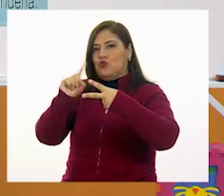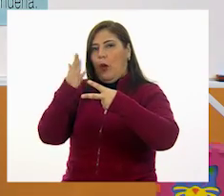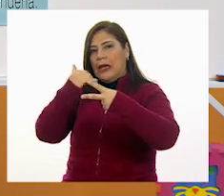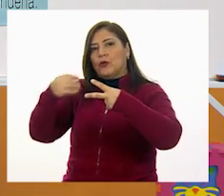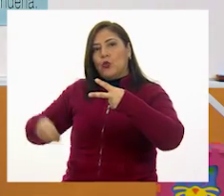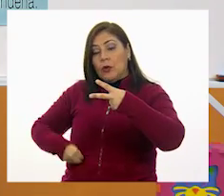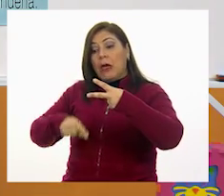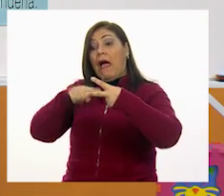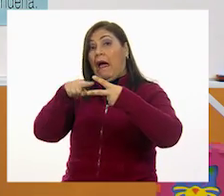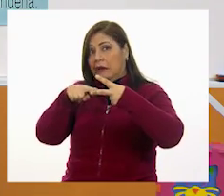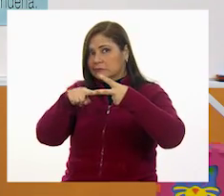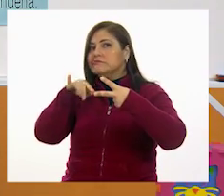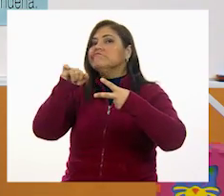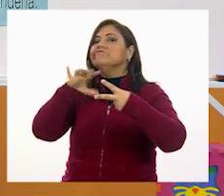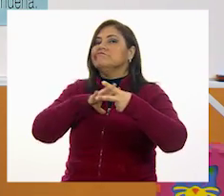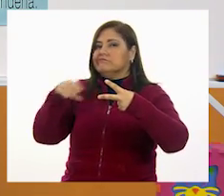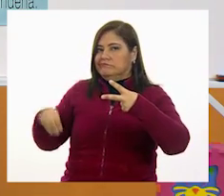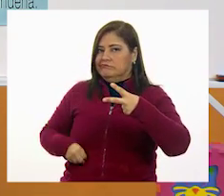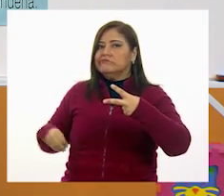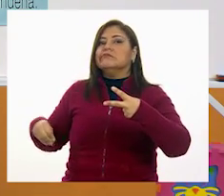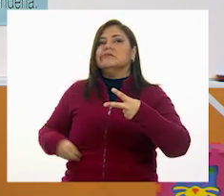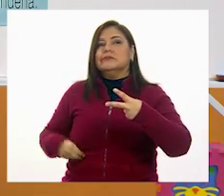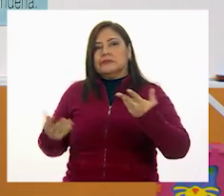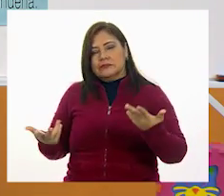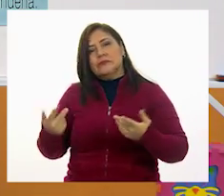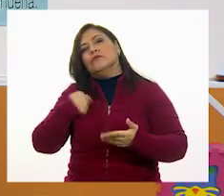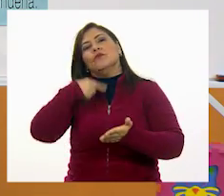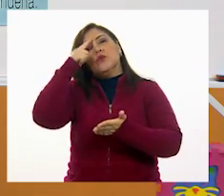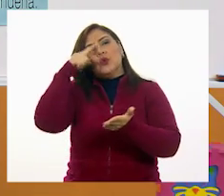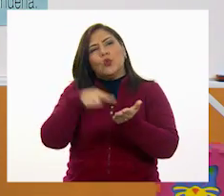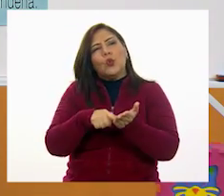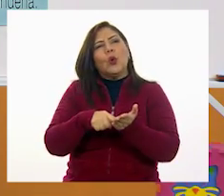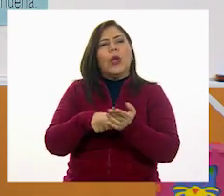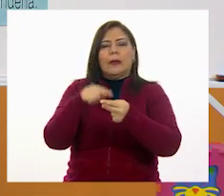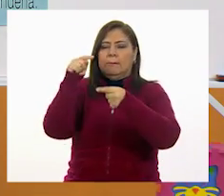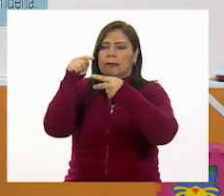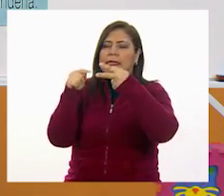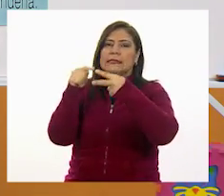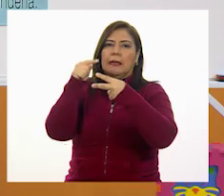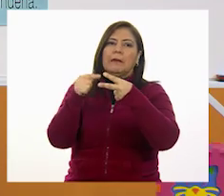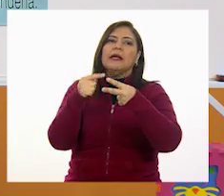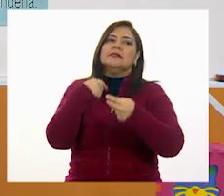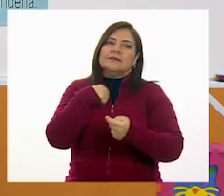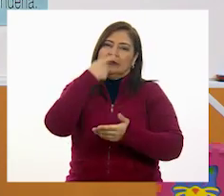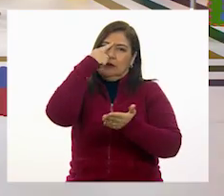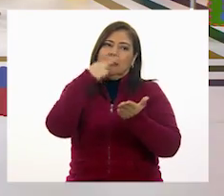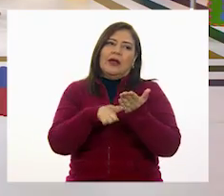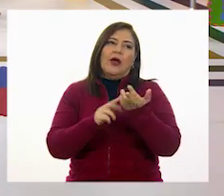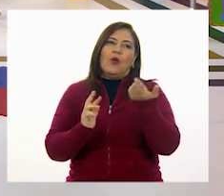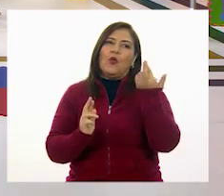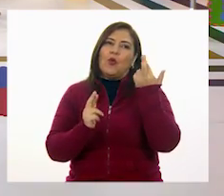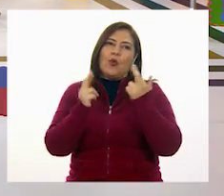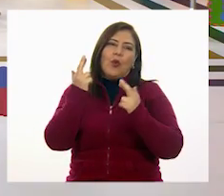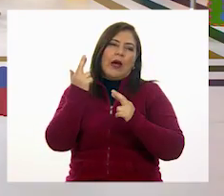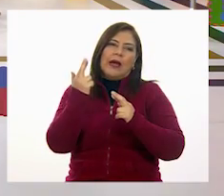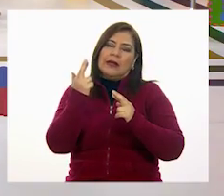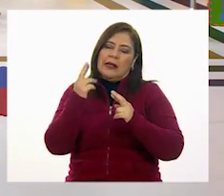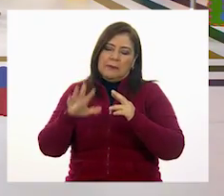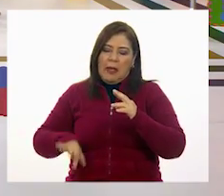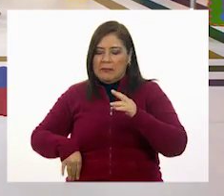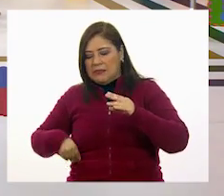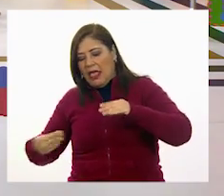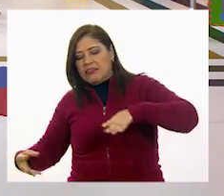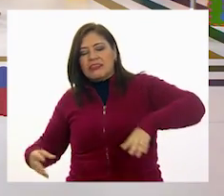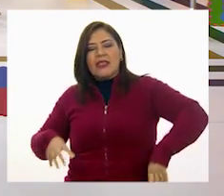culpable. Uh-huh. Yo creo que con esto, seguramente la huelga. Ya se sigue levantó.